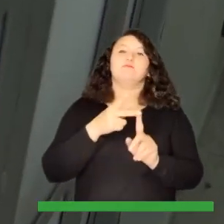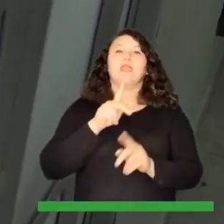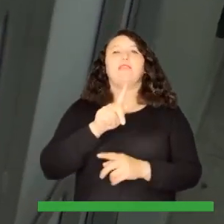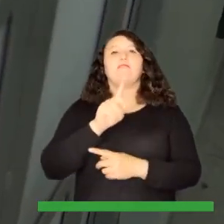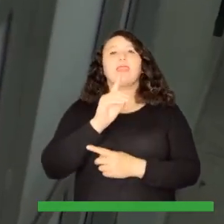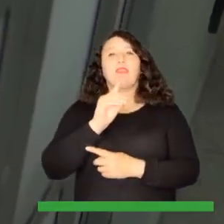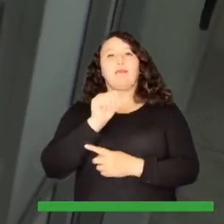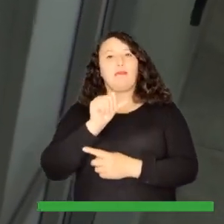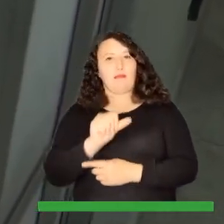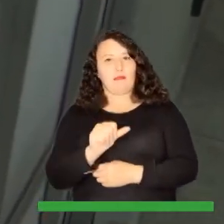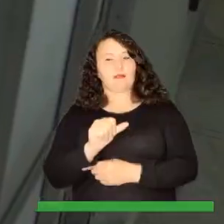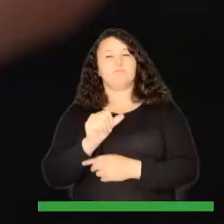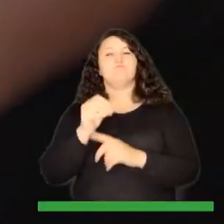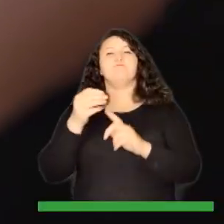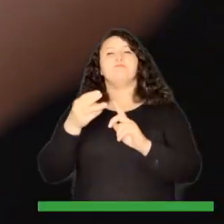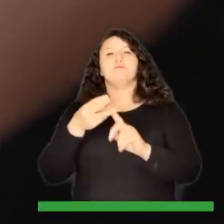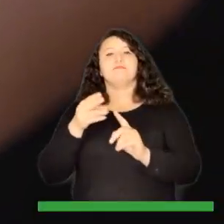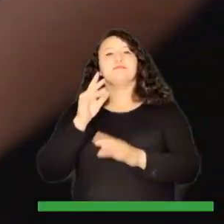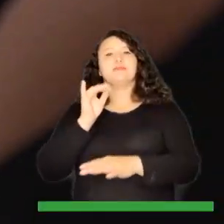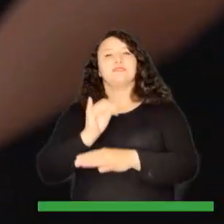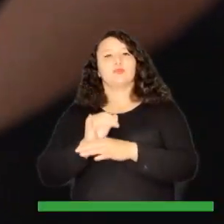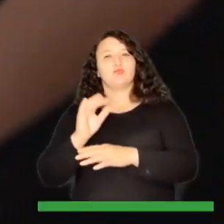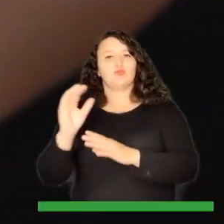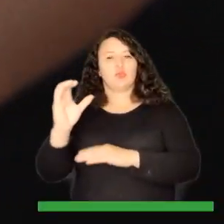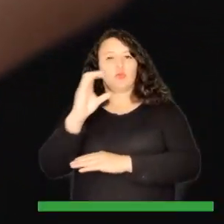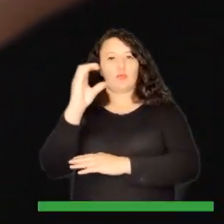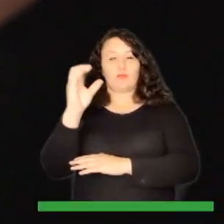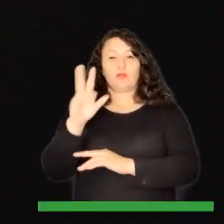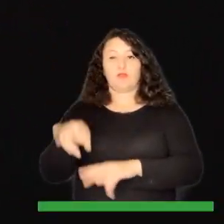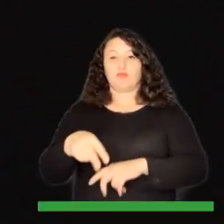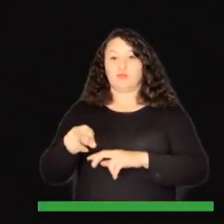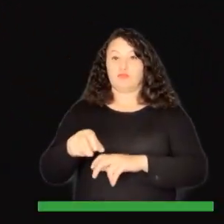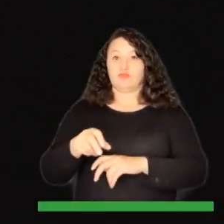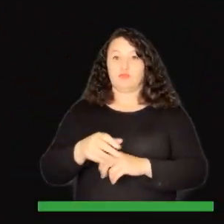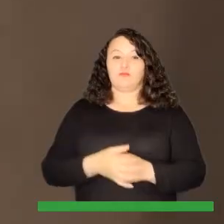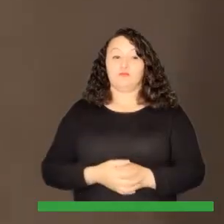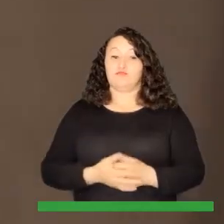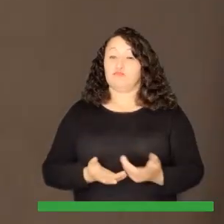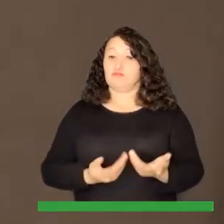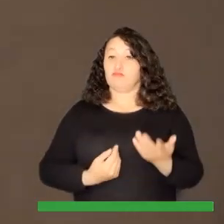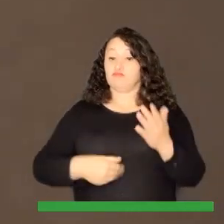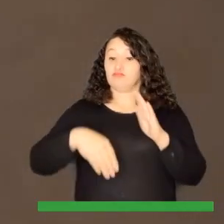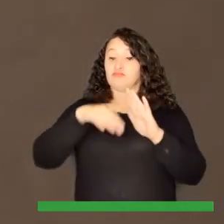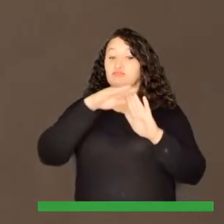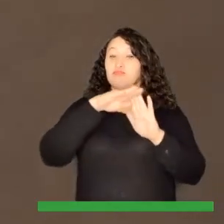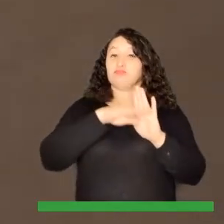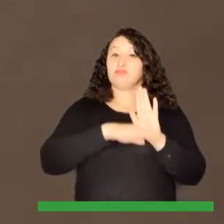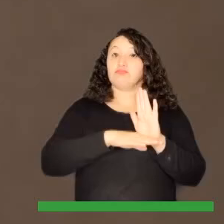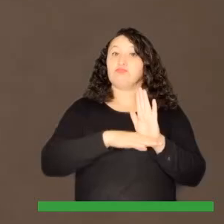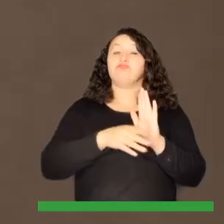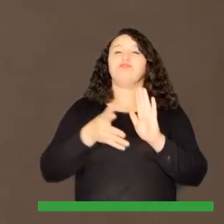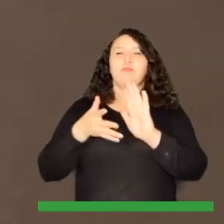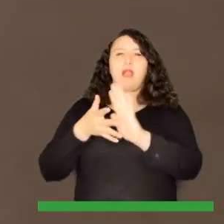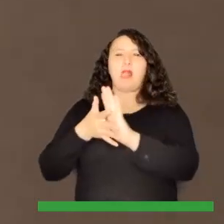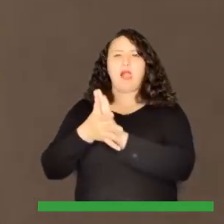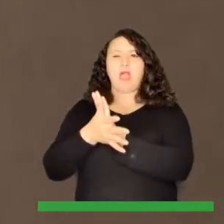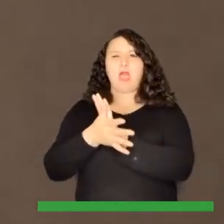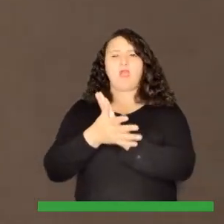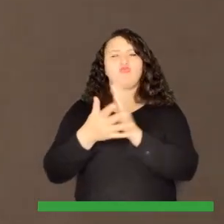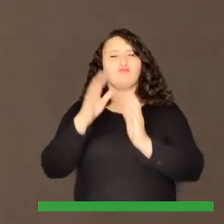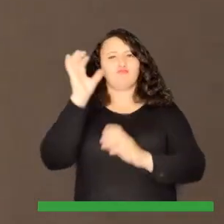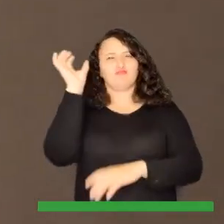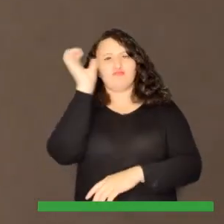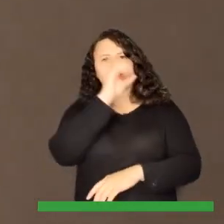Colombiano Agropecuario ICA, con el fin de dar a conocer o socializar los protocolos para la detección